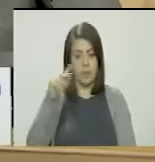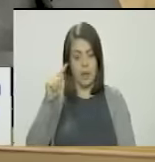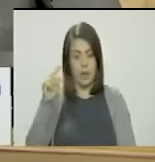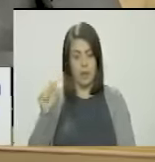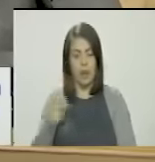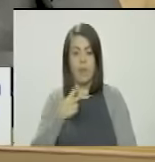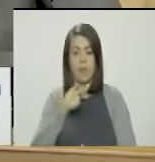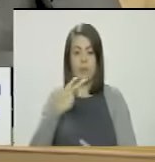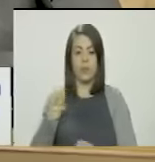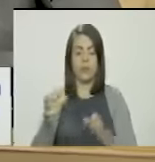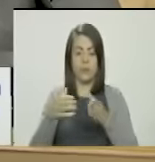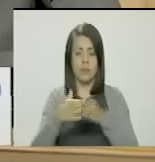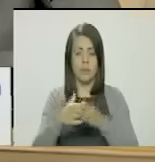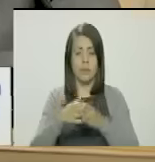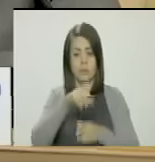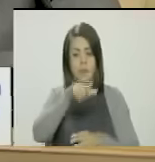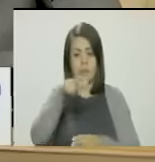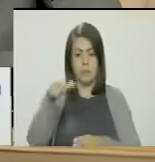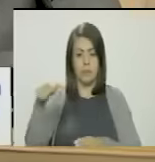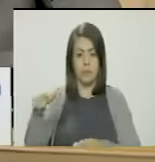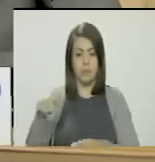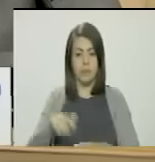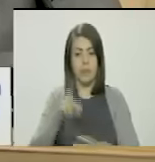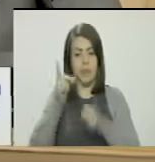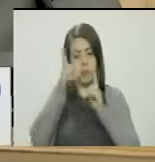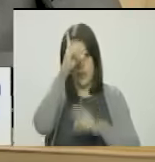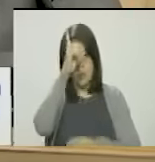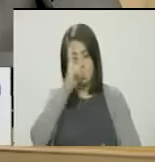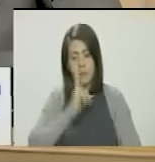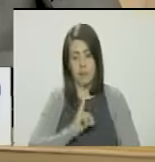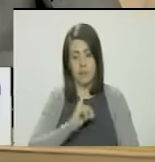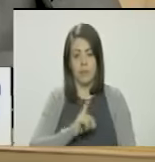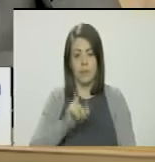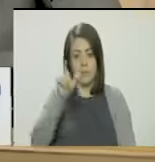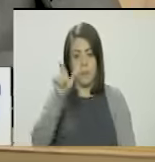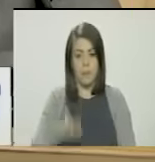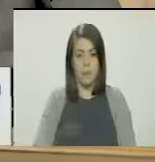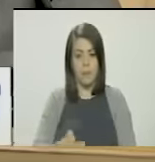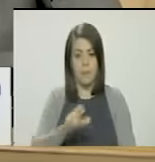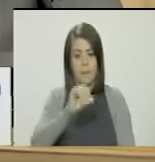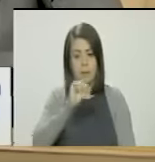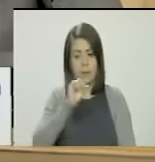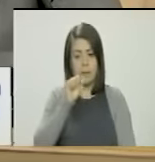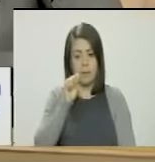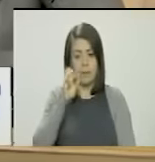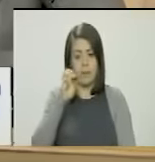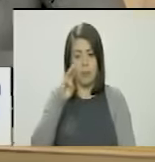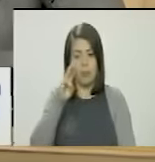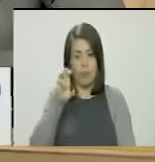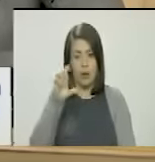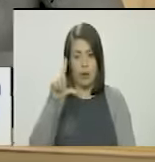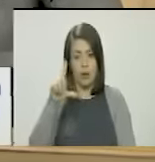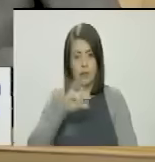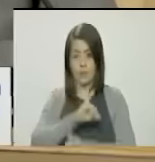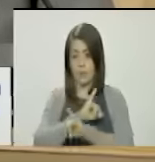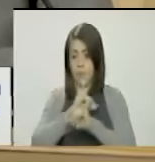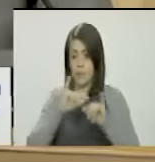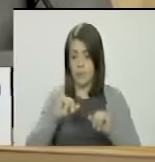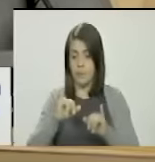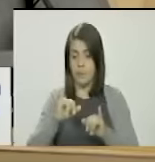el vocero por el sector de las personas con alguna discapacidad, el ciudadano Samuel Pino. Es